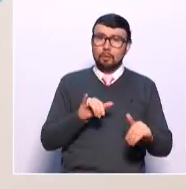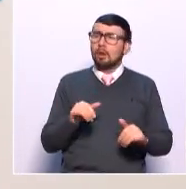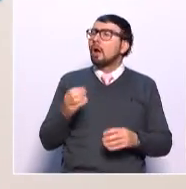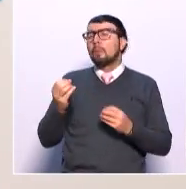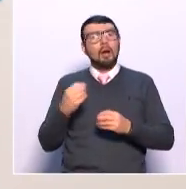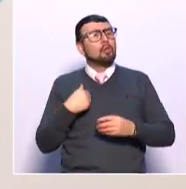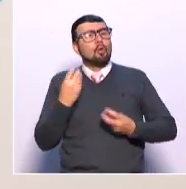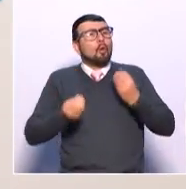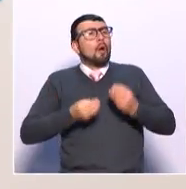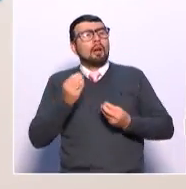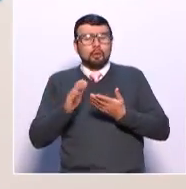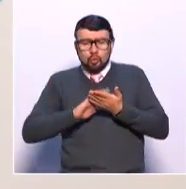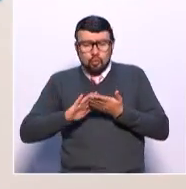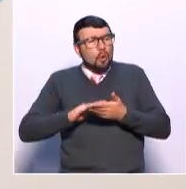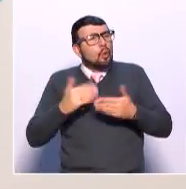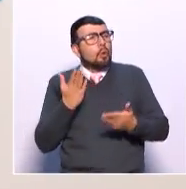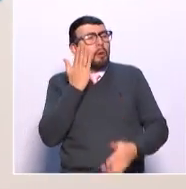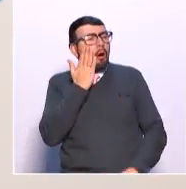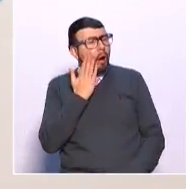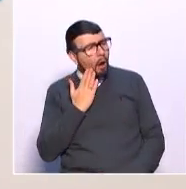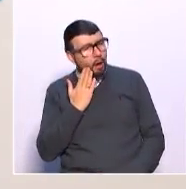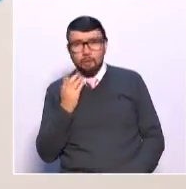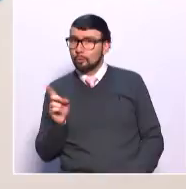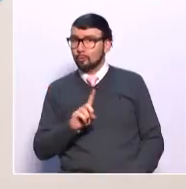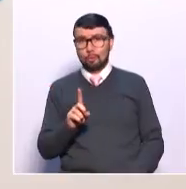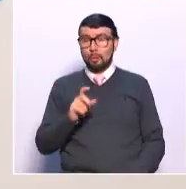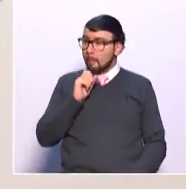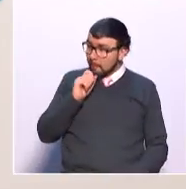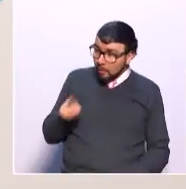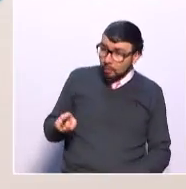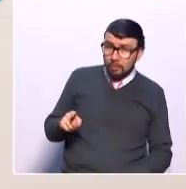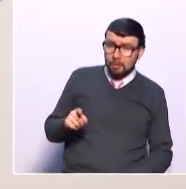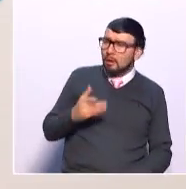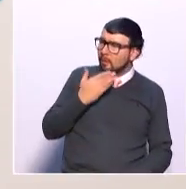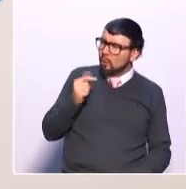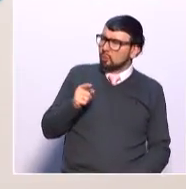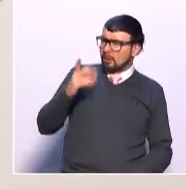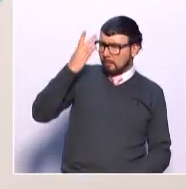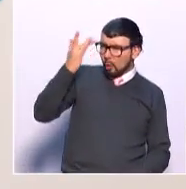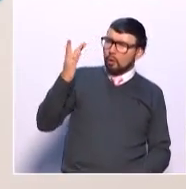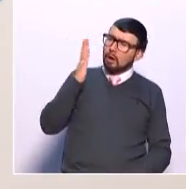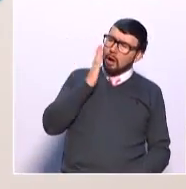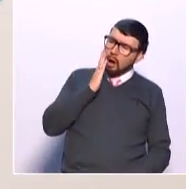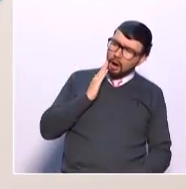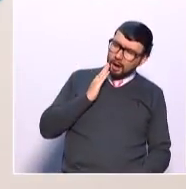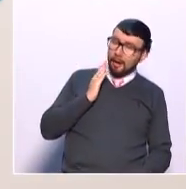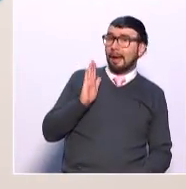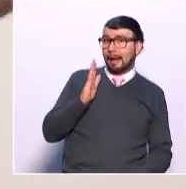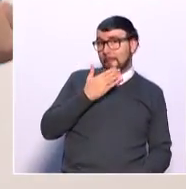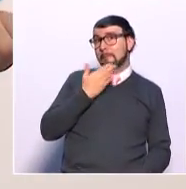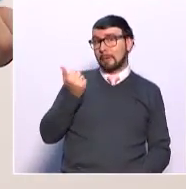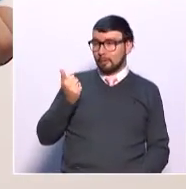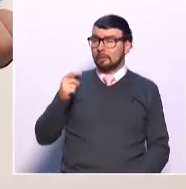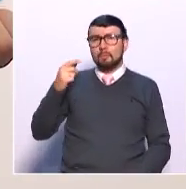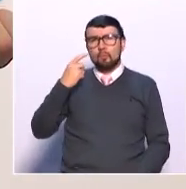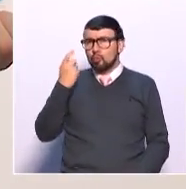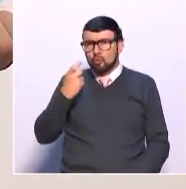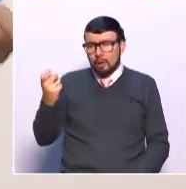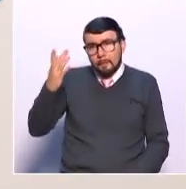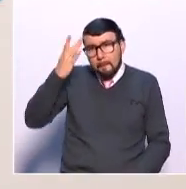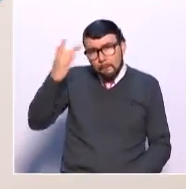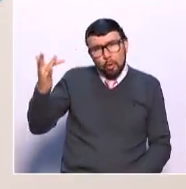el tema no es que se hace uno para la anemia el tema es porque tiene la anemia siempre busque en el por qué